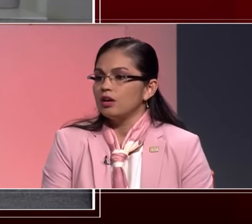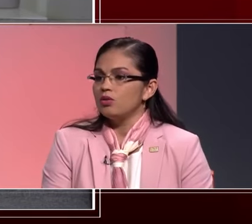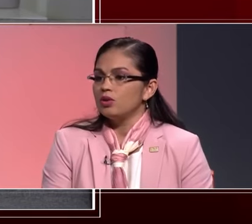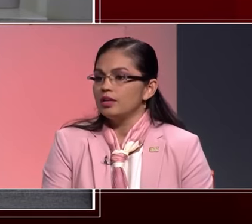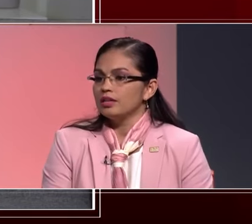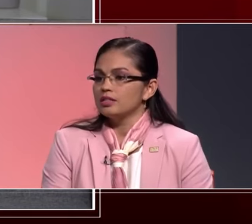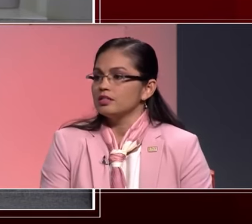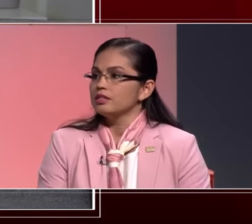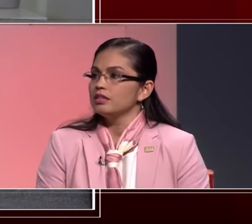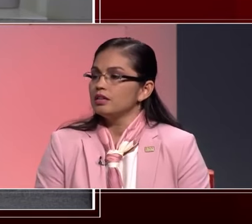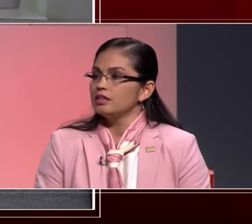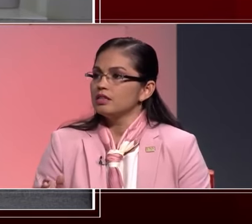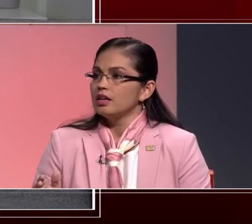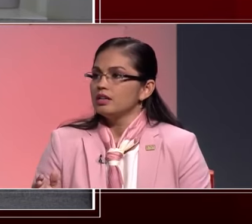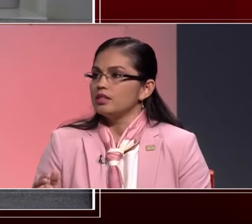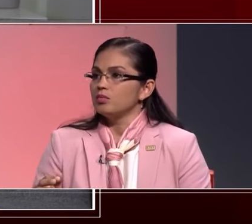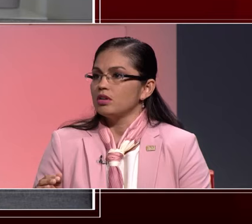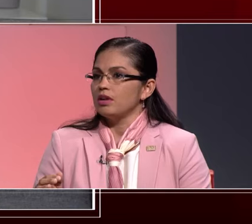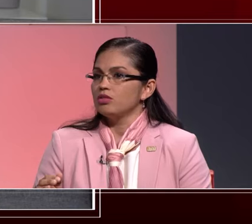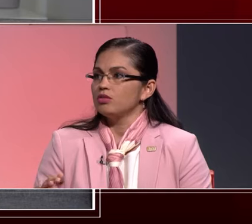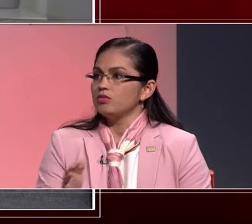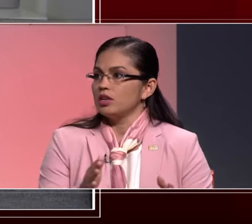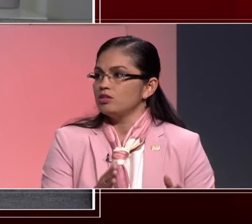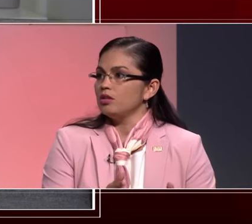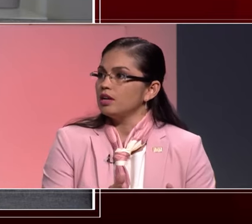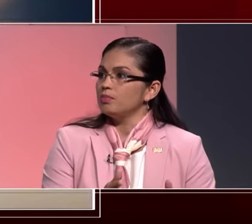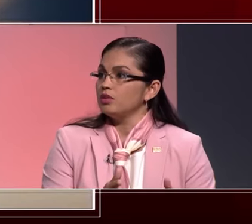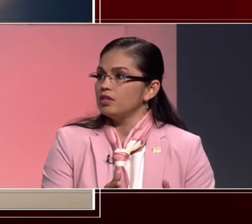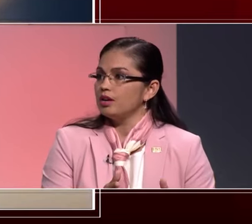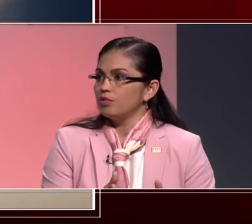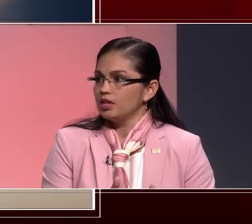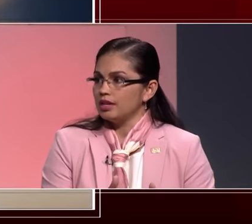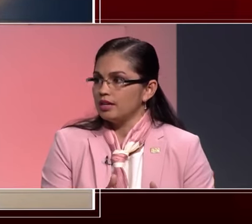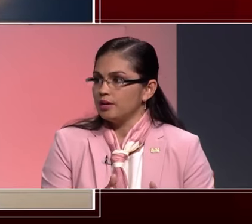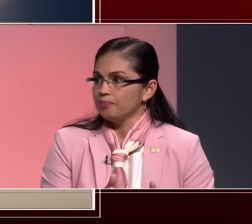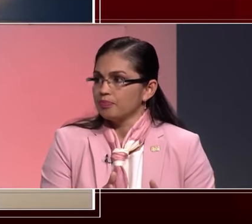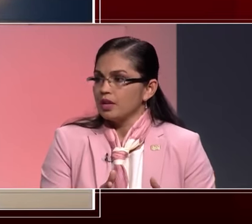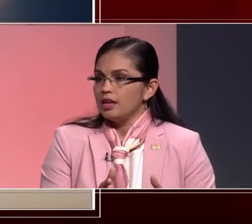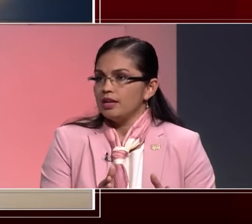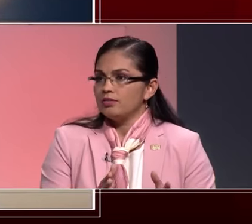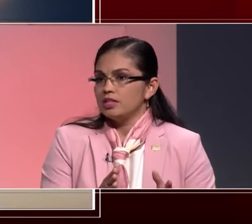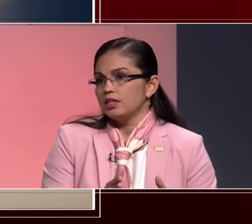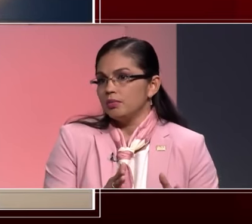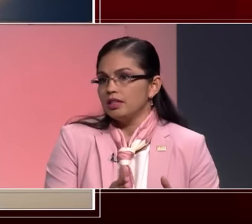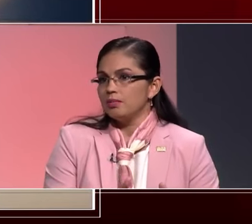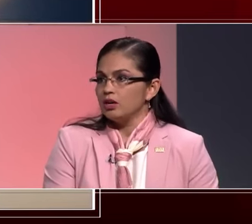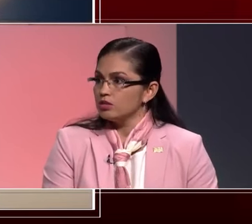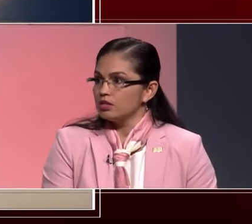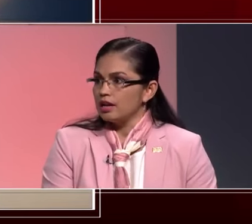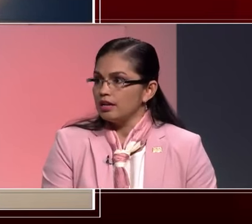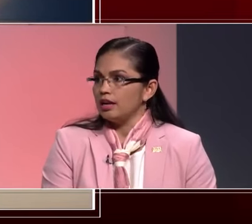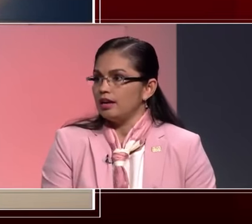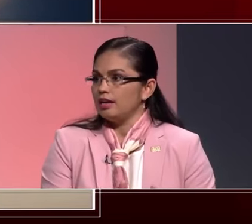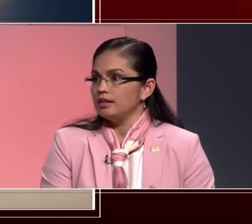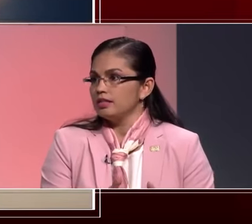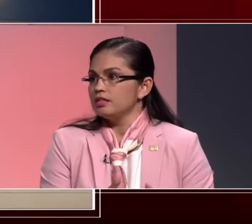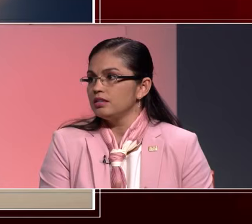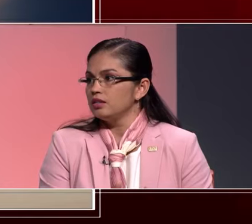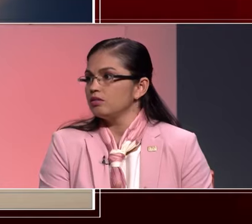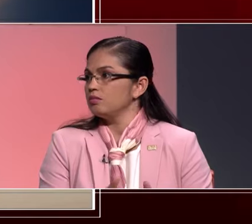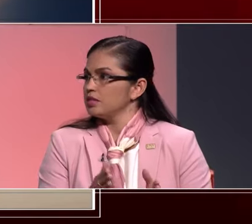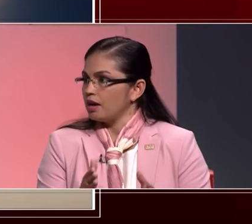del rezago en las tasas de interés, estamos hablando con relación a la política monetaria. Recientemente el Banco Central